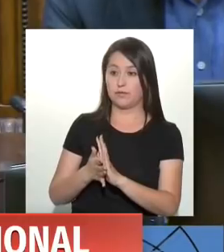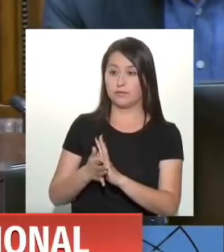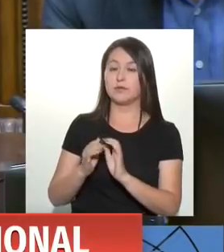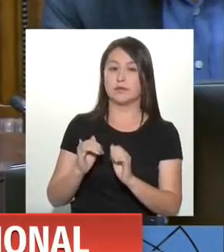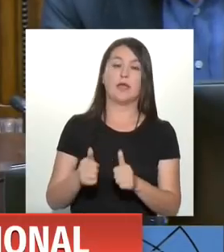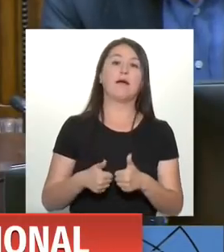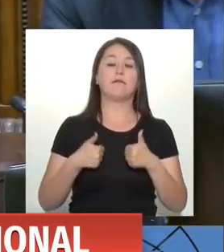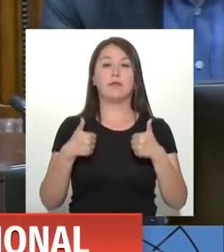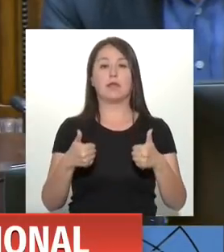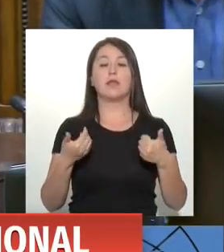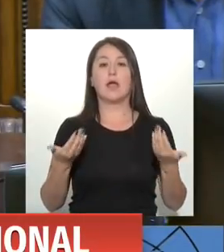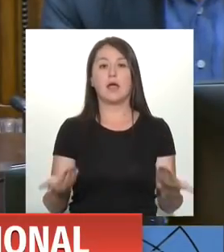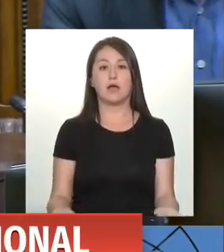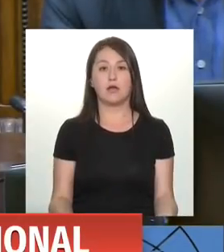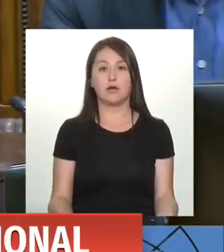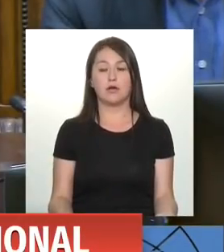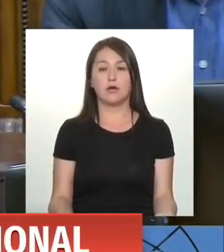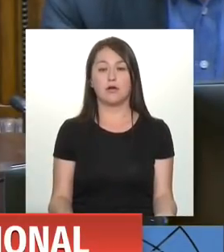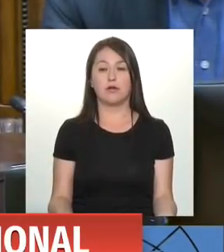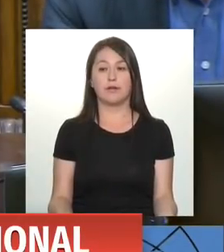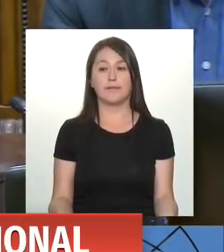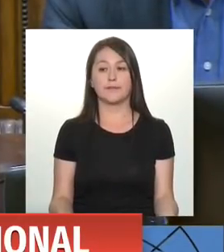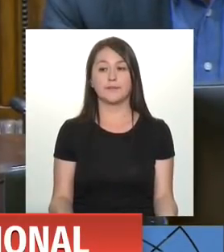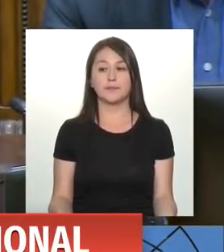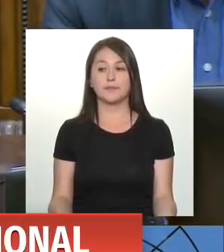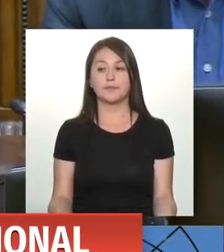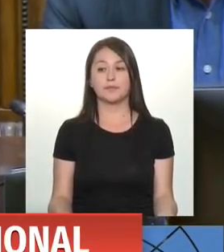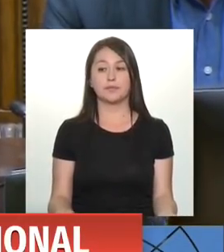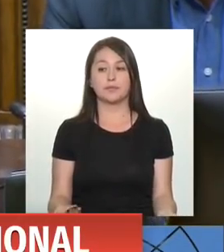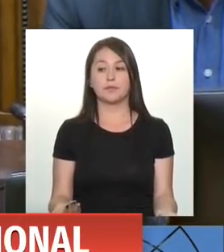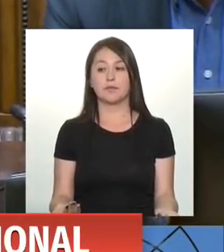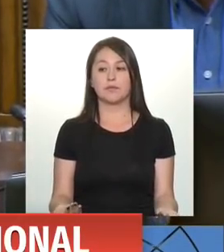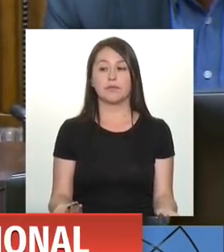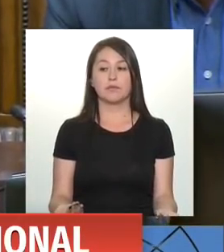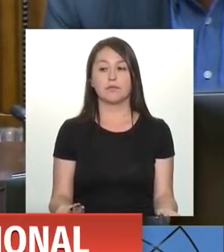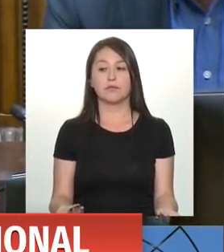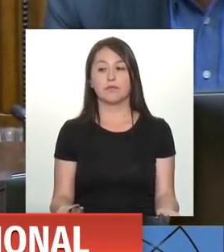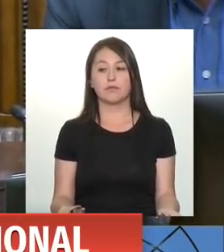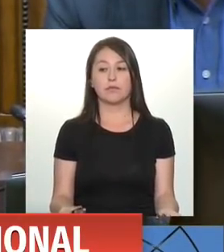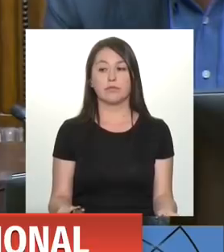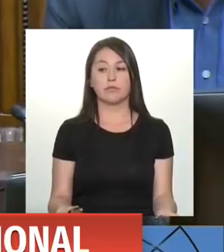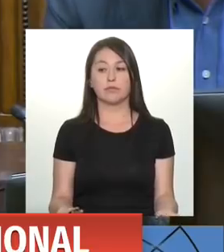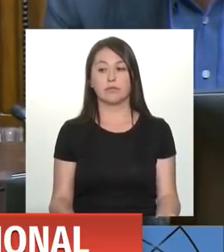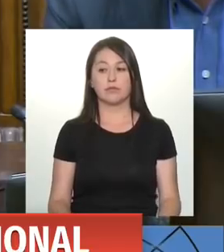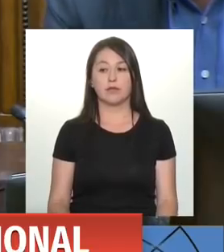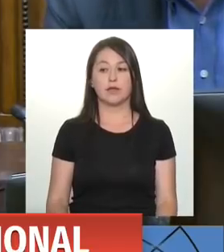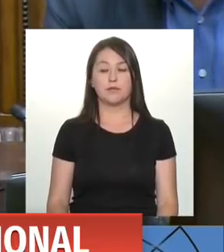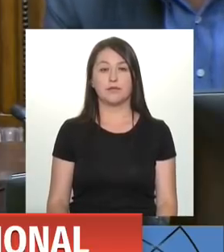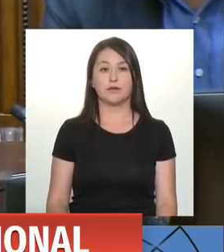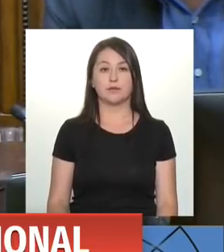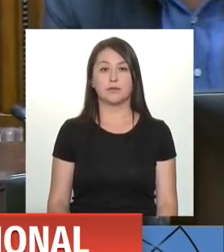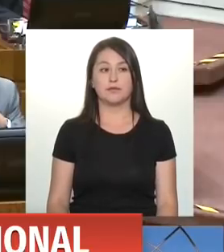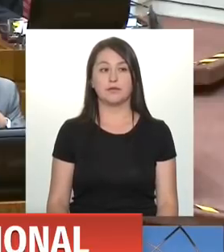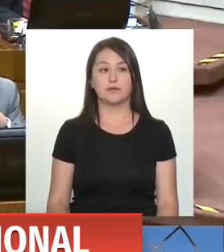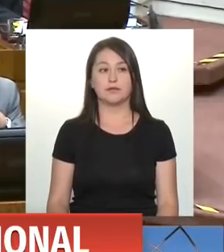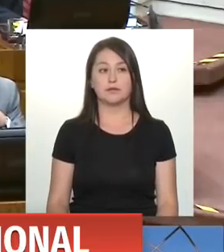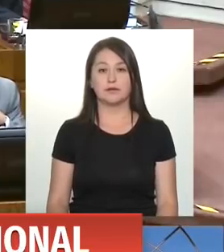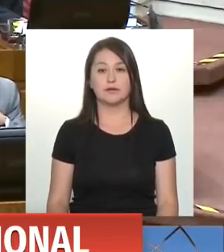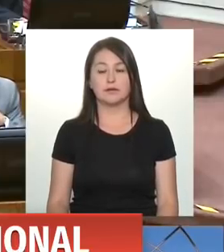presidente del Senado. Pasemos a escucharlo porque ahora se va a producir la votación sobre el numeral número 4, que es donde